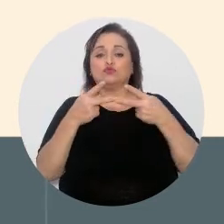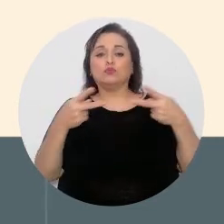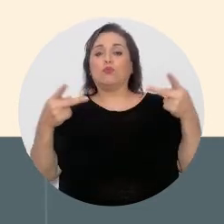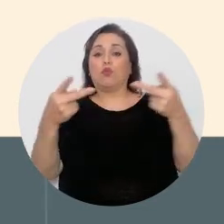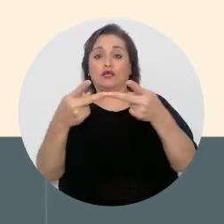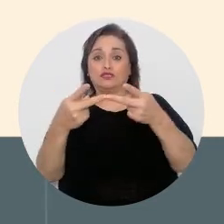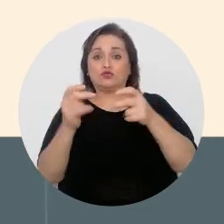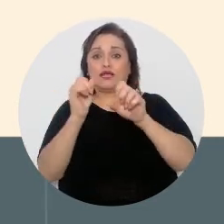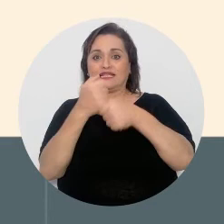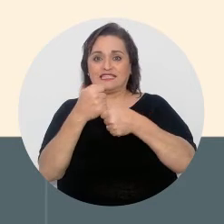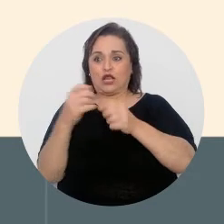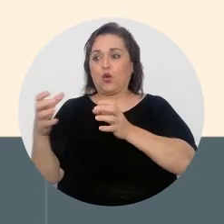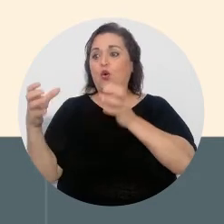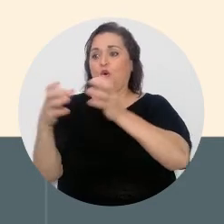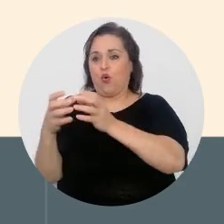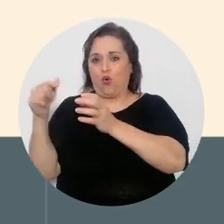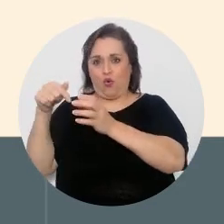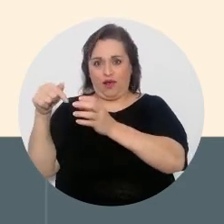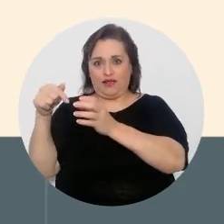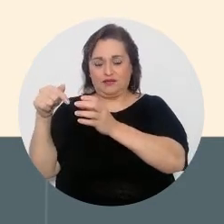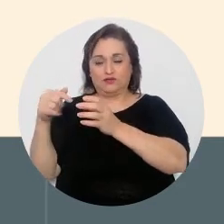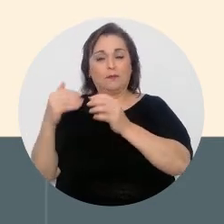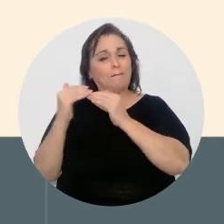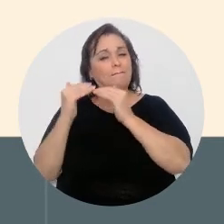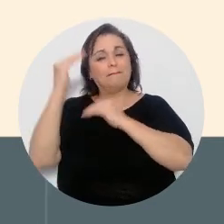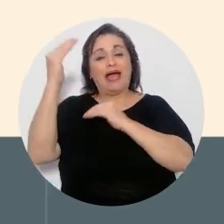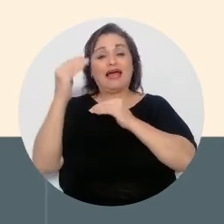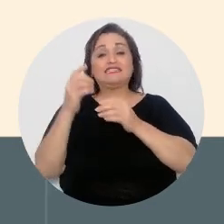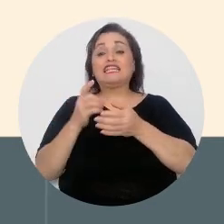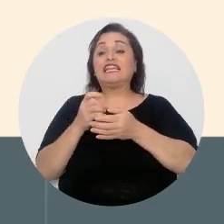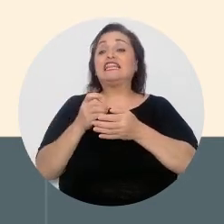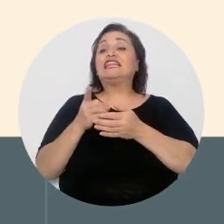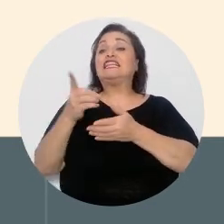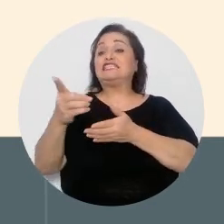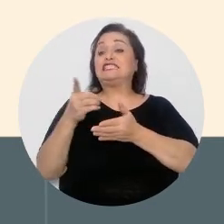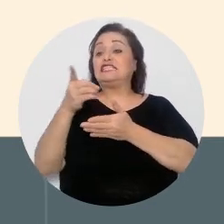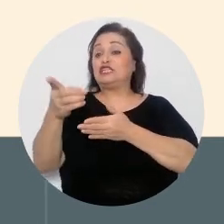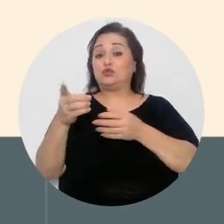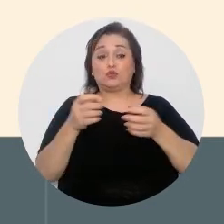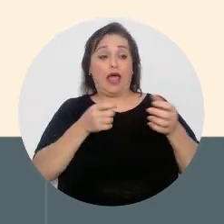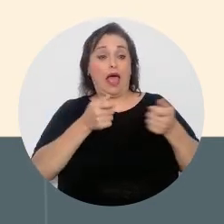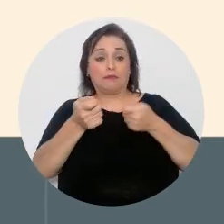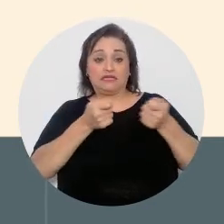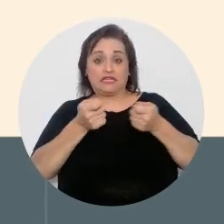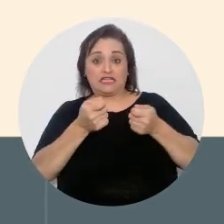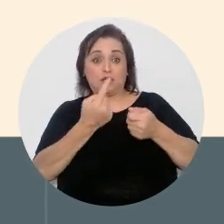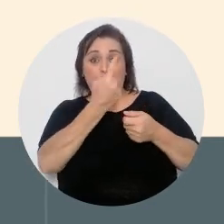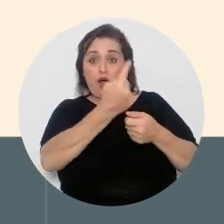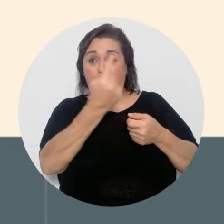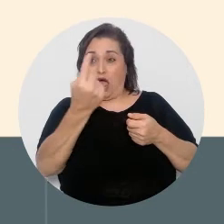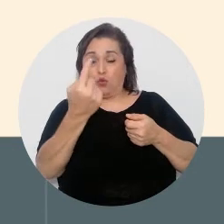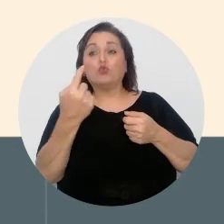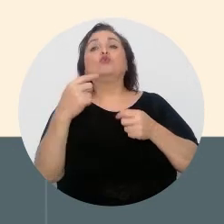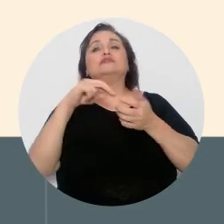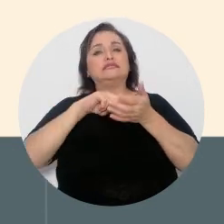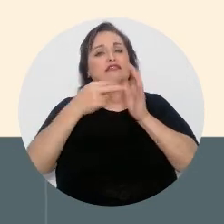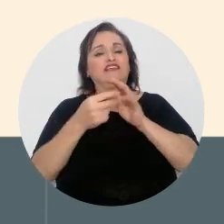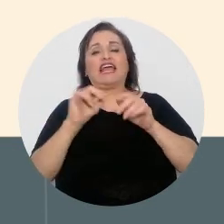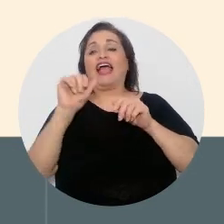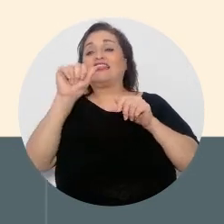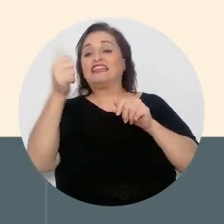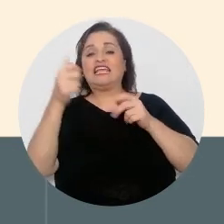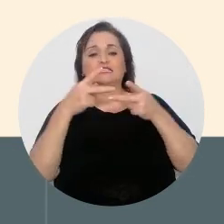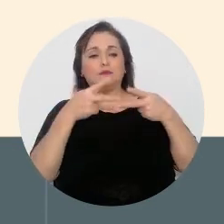nuevos cargos que se hacían junto con los demás. Y por supuesto, ya habían más distritos administrativos y cada distrito administrativo implica